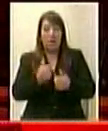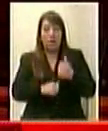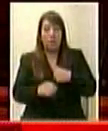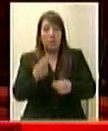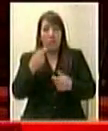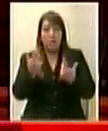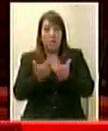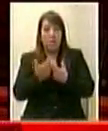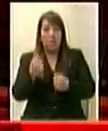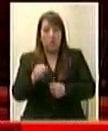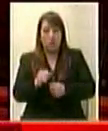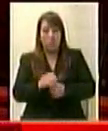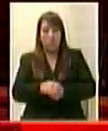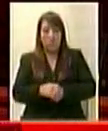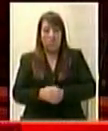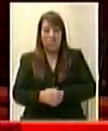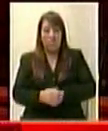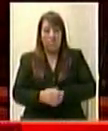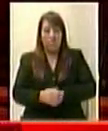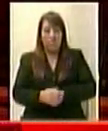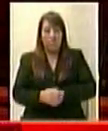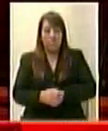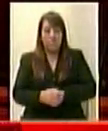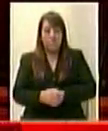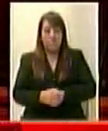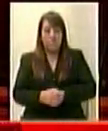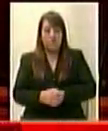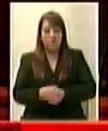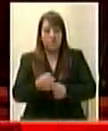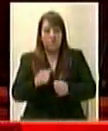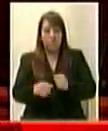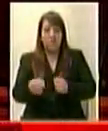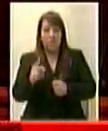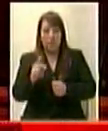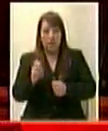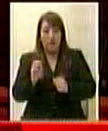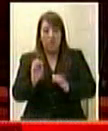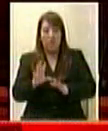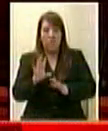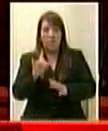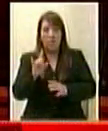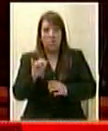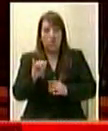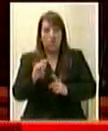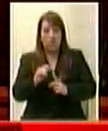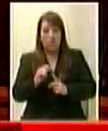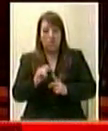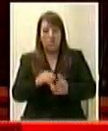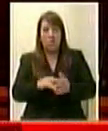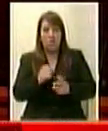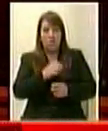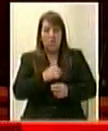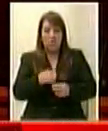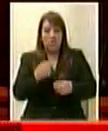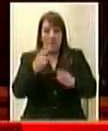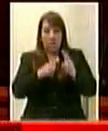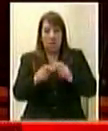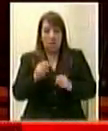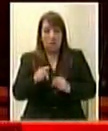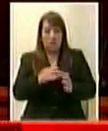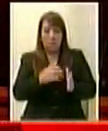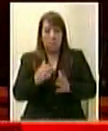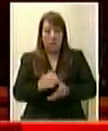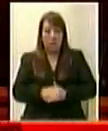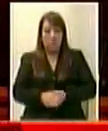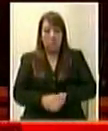de 10.000 nuevos soles y los afectados piden un número de 10 UITs. El Ejecutivo lo está analizando, esa